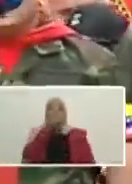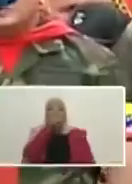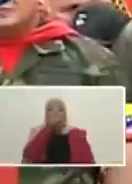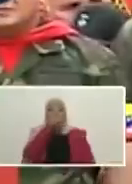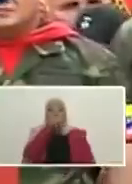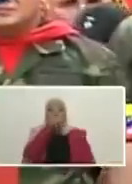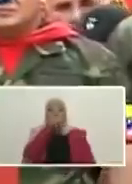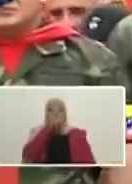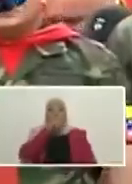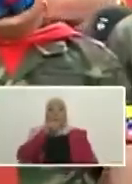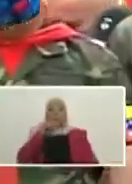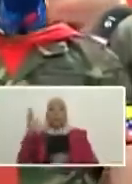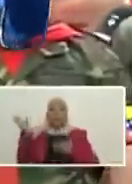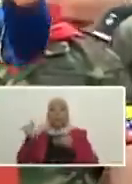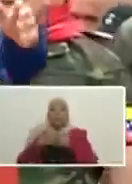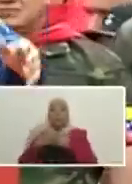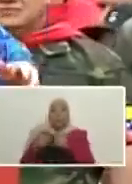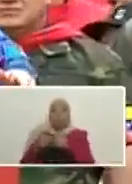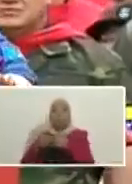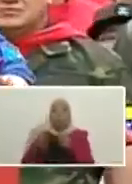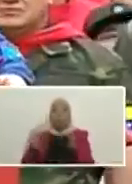Y se abre una puerta de madera